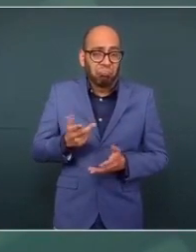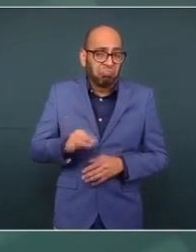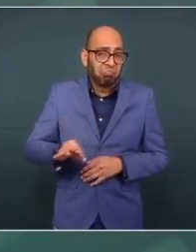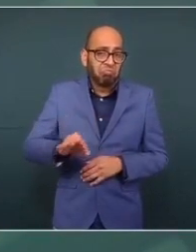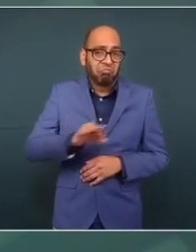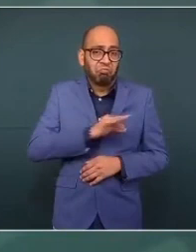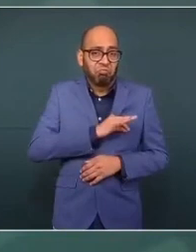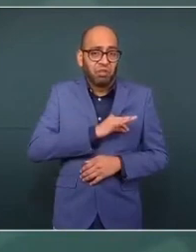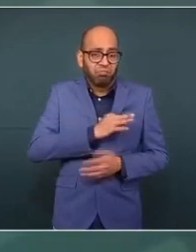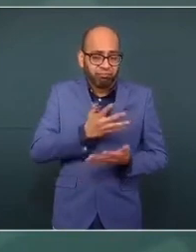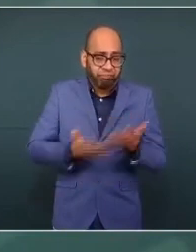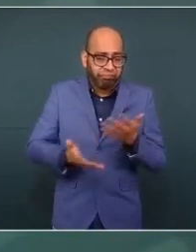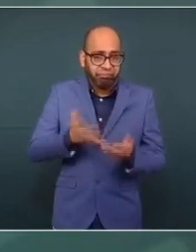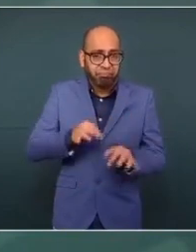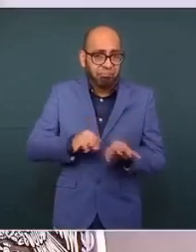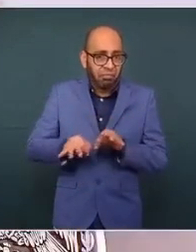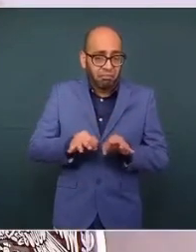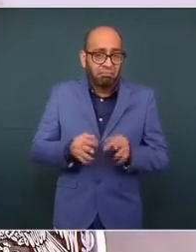fe.